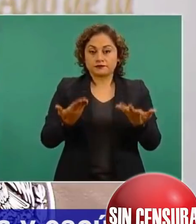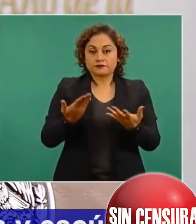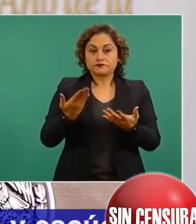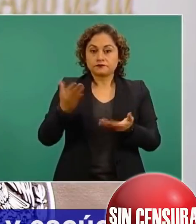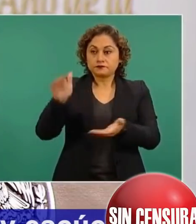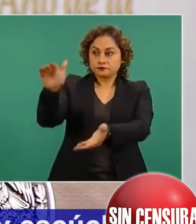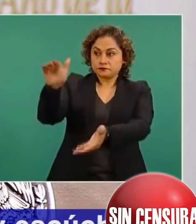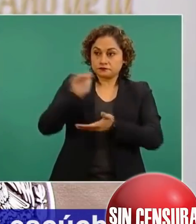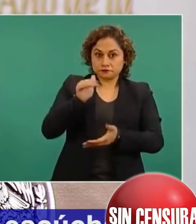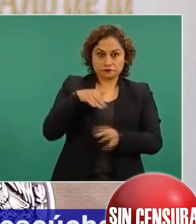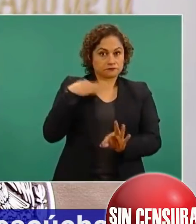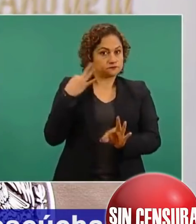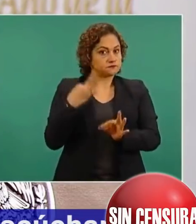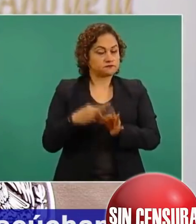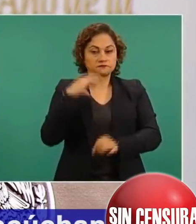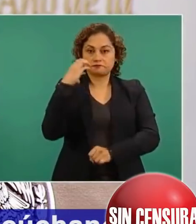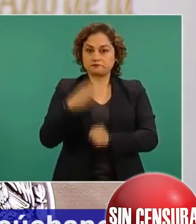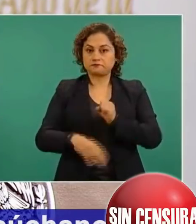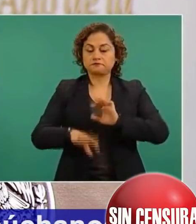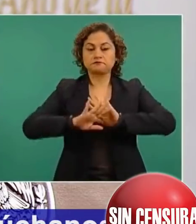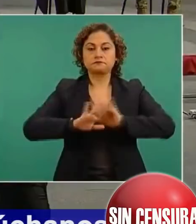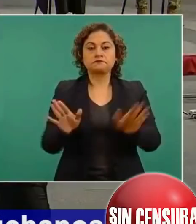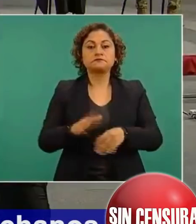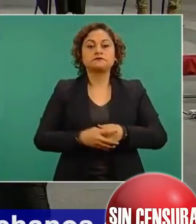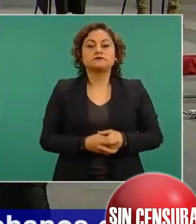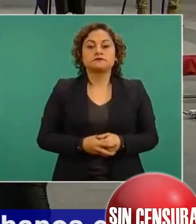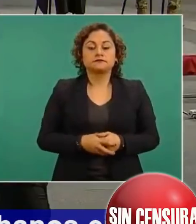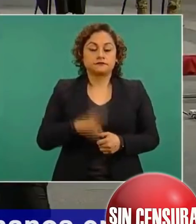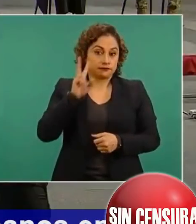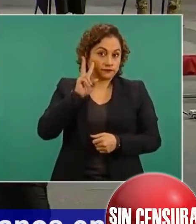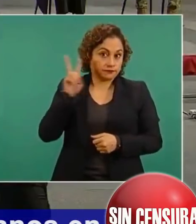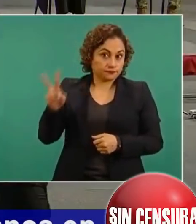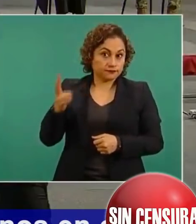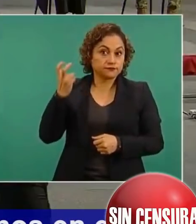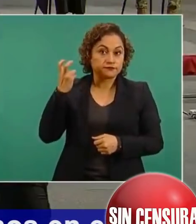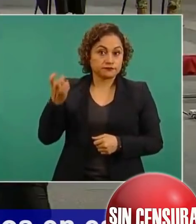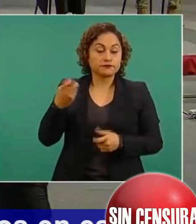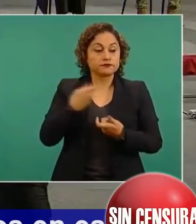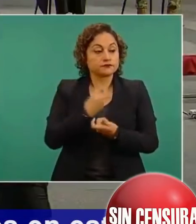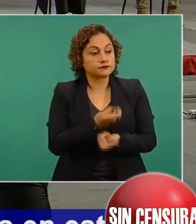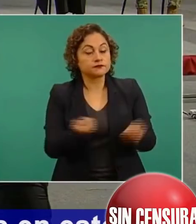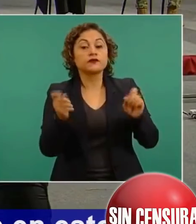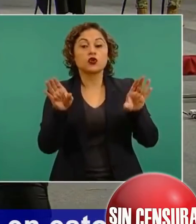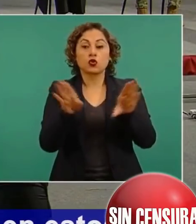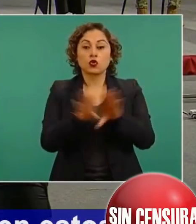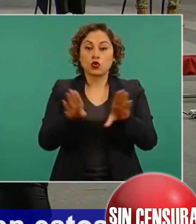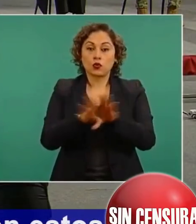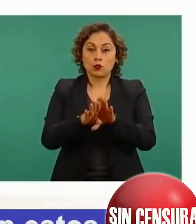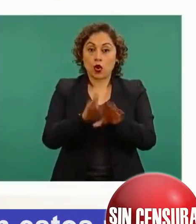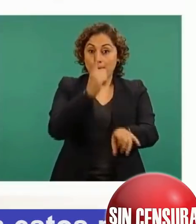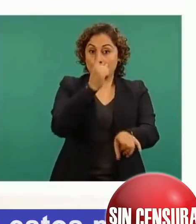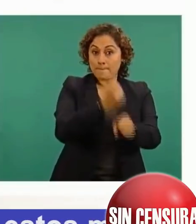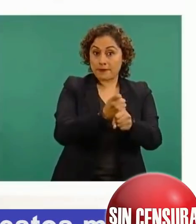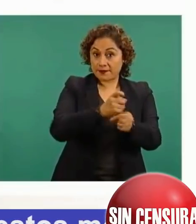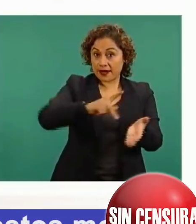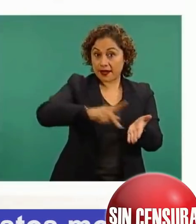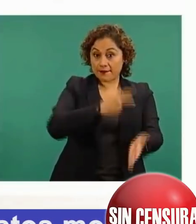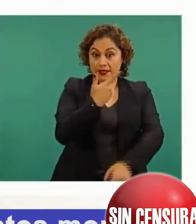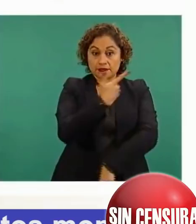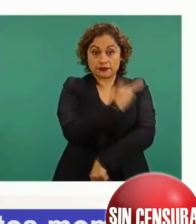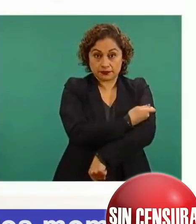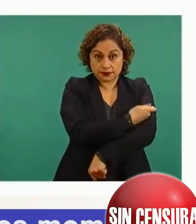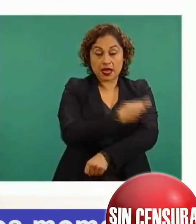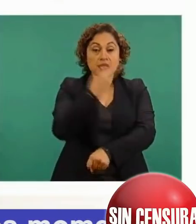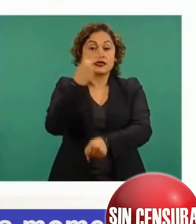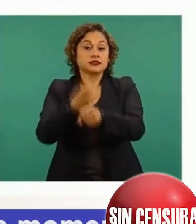de vacunación, la siguiente, y aquí se puede ver su distribución en primeras dosis y segundas dosis, en la medida